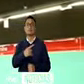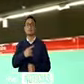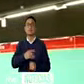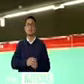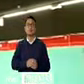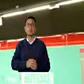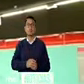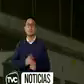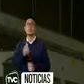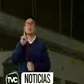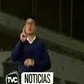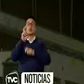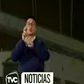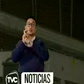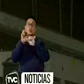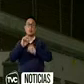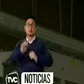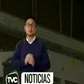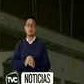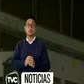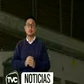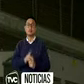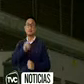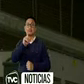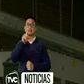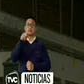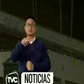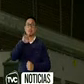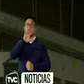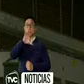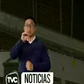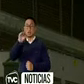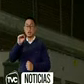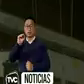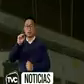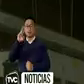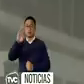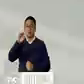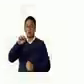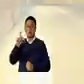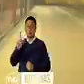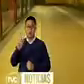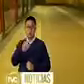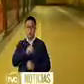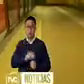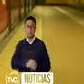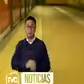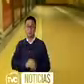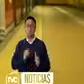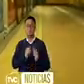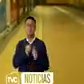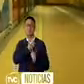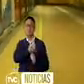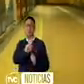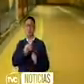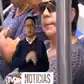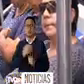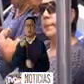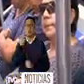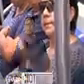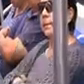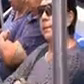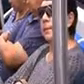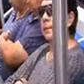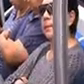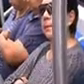lazo de la catenaria y son aproximadamente 1.500 voltios los que requiere cada unidad. Cada vagón está equipado con 2 cámaras de